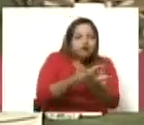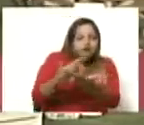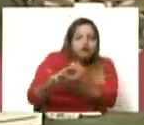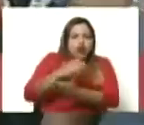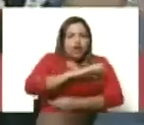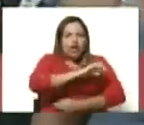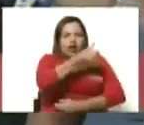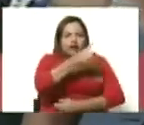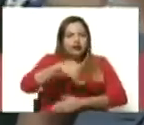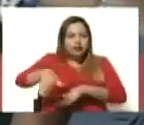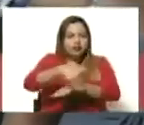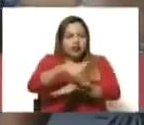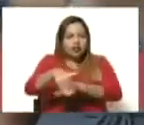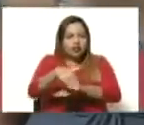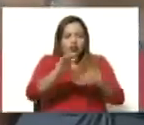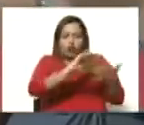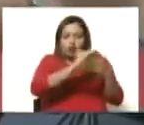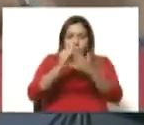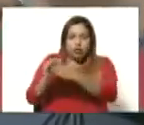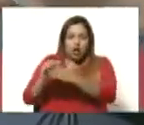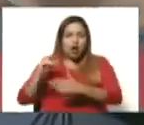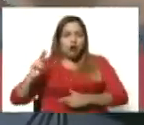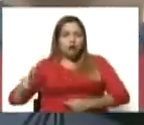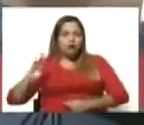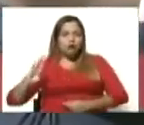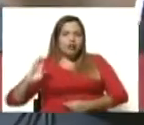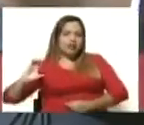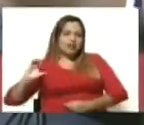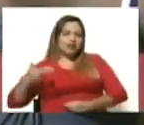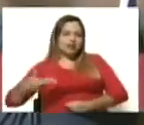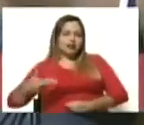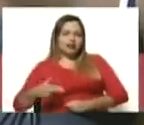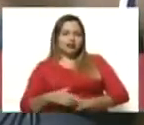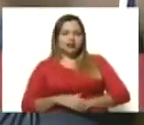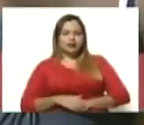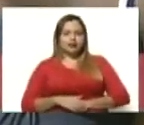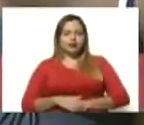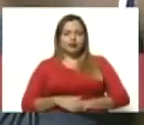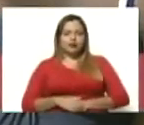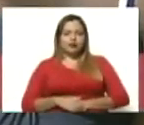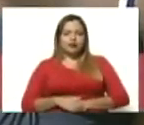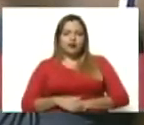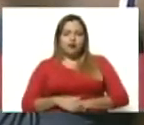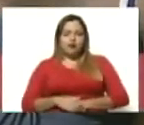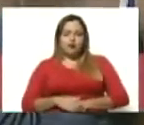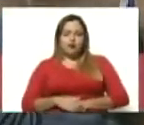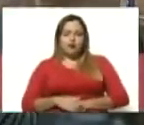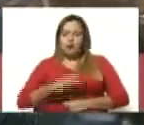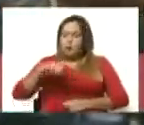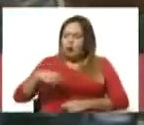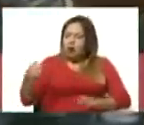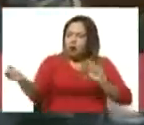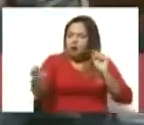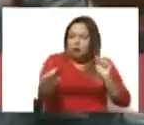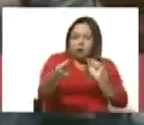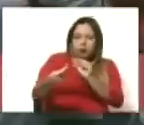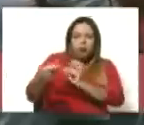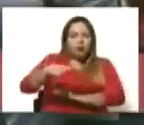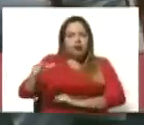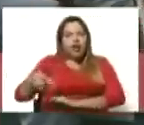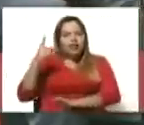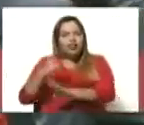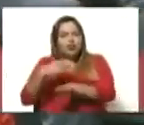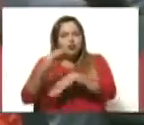calle, comunidad, VC presente, para que hablemos con los vecinos. Tenemos que hacer